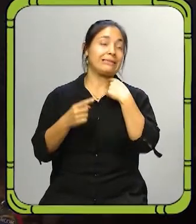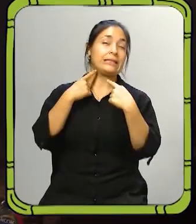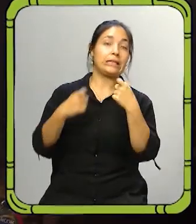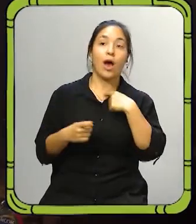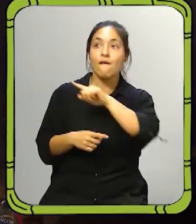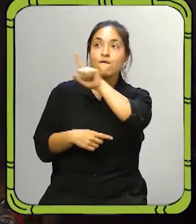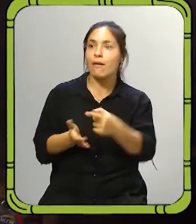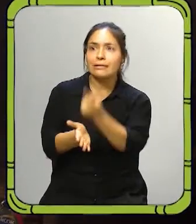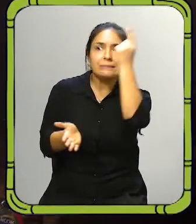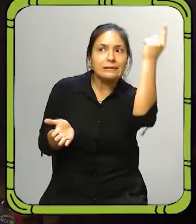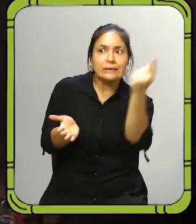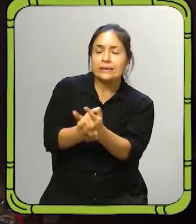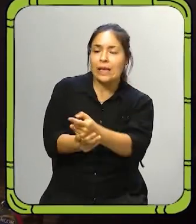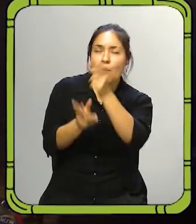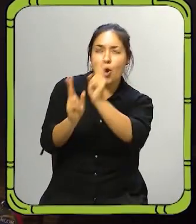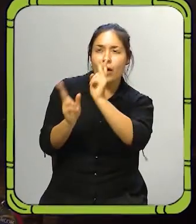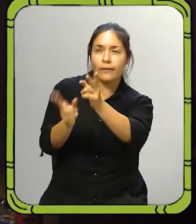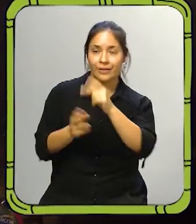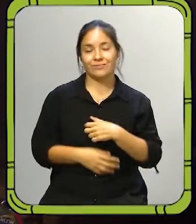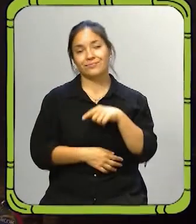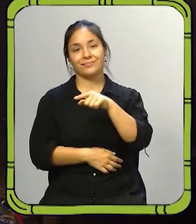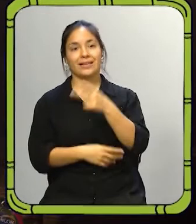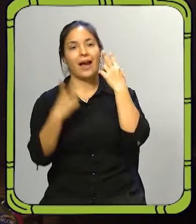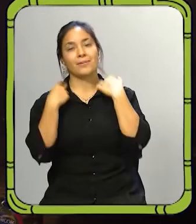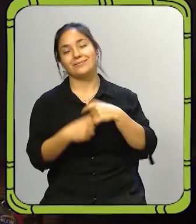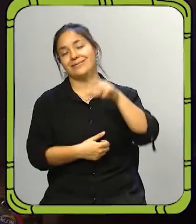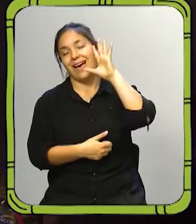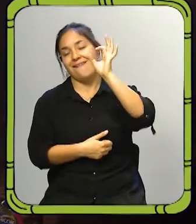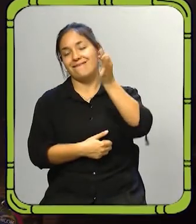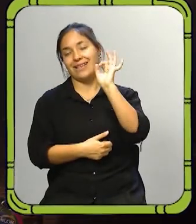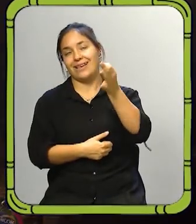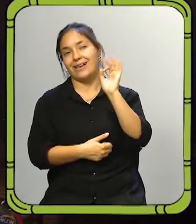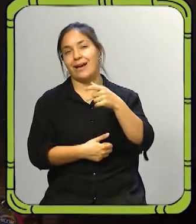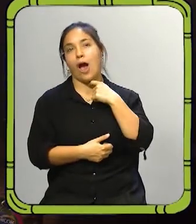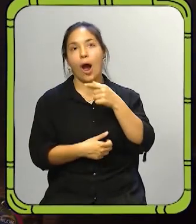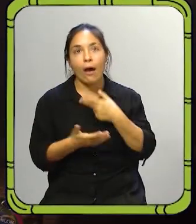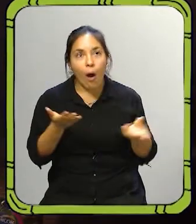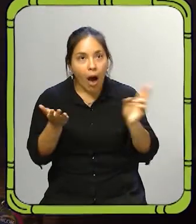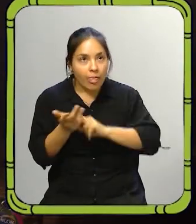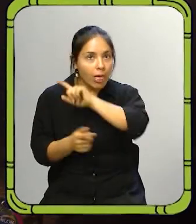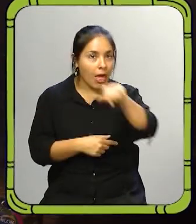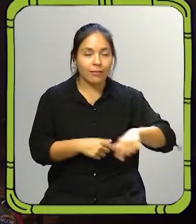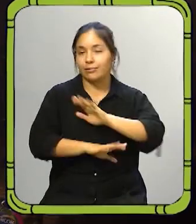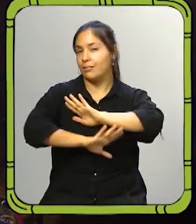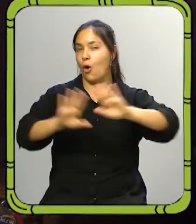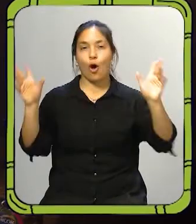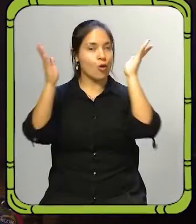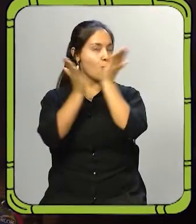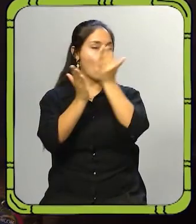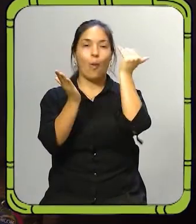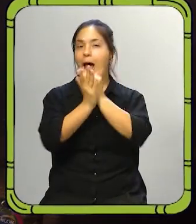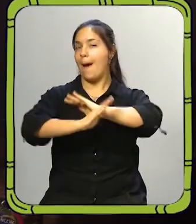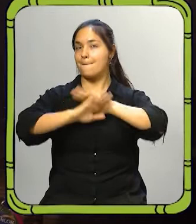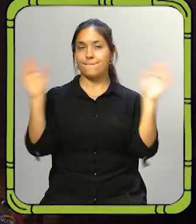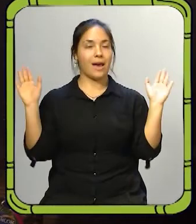volver. Pero ni falta hacía que se lo dijeran, porque a la Caperucita Feroz no le quedaban ganas de molestar nunca más a ningún